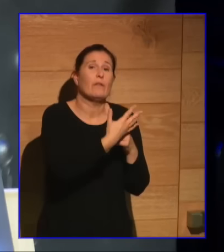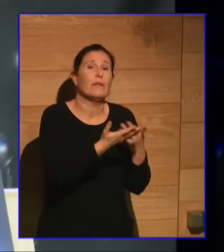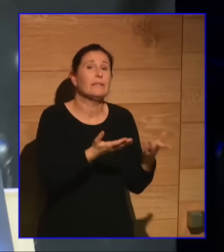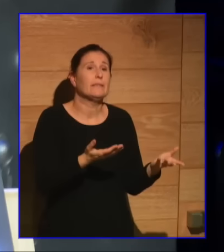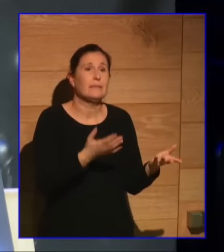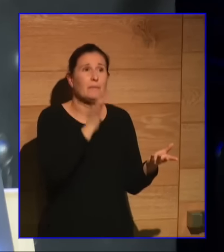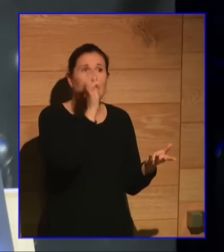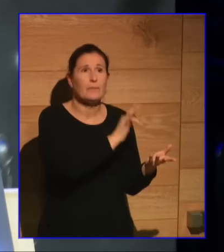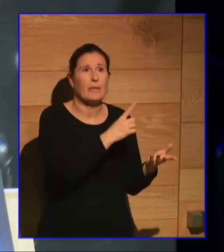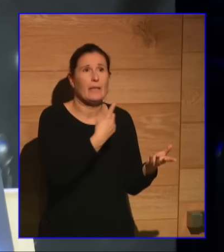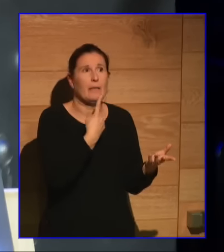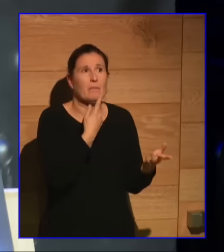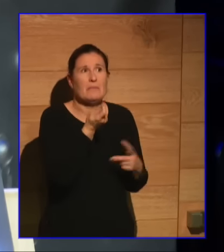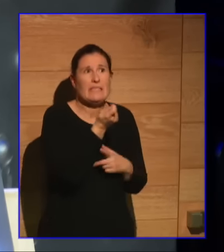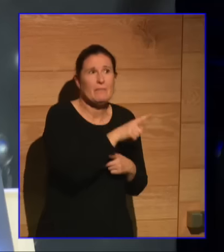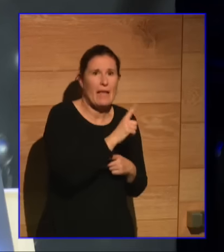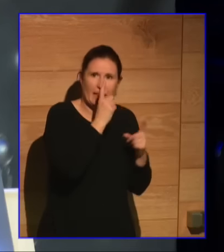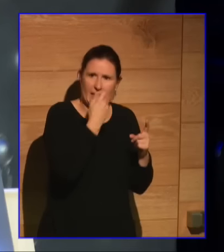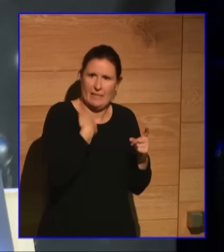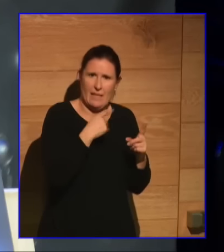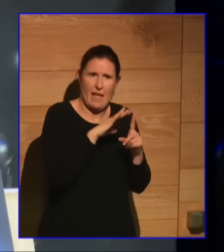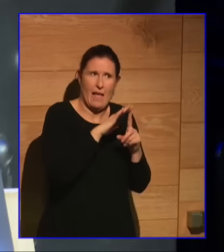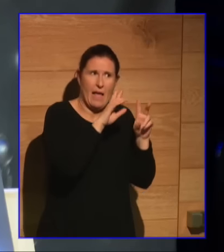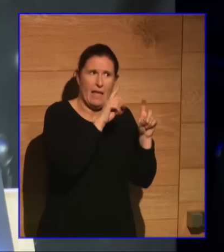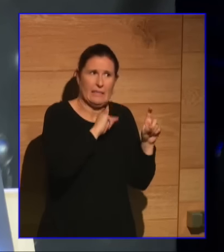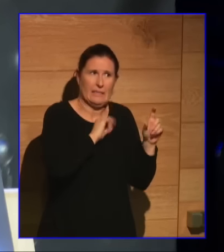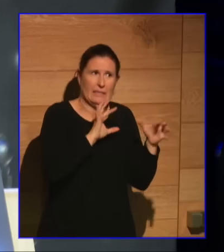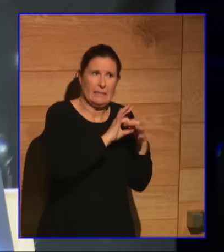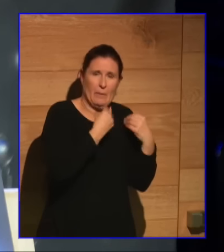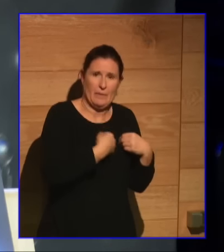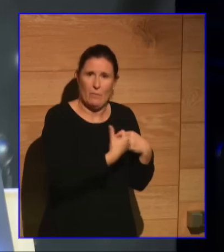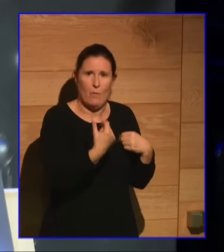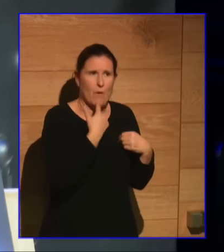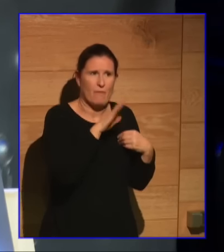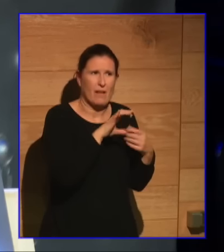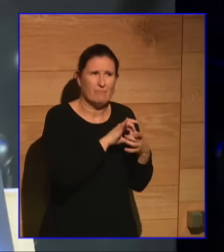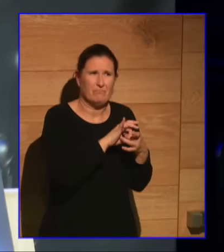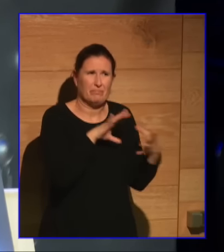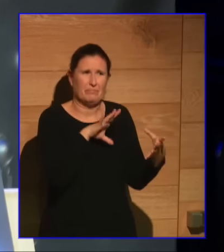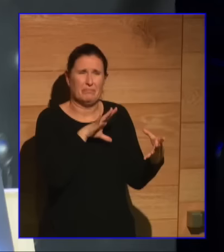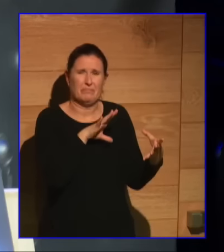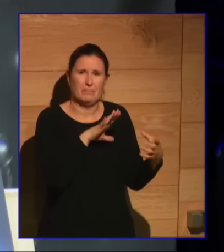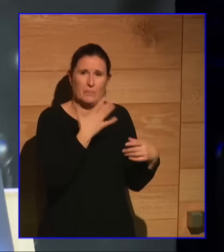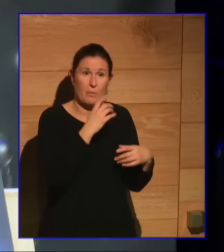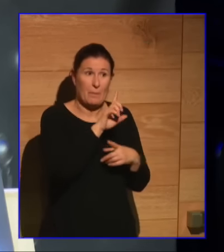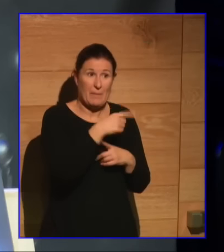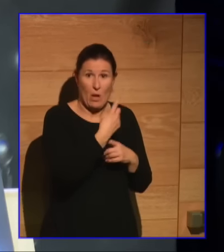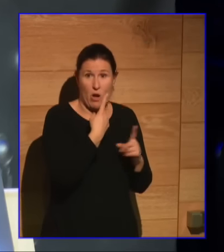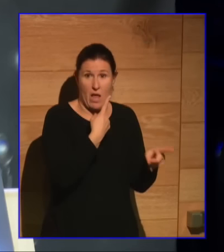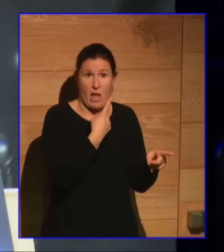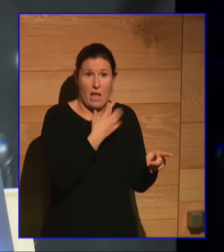momentos similares en los que se trata de alcanzar lo mismo y tú no sientes que todo esté encajando. Por ejemplo, durante la primera hora, en